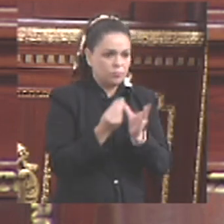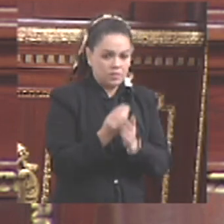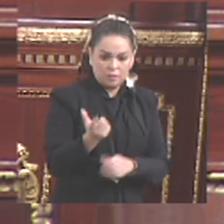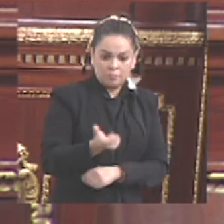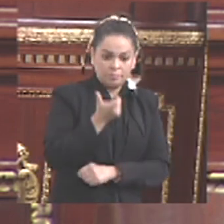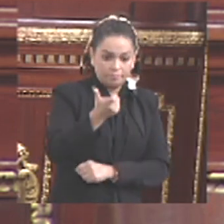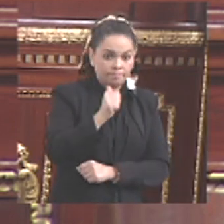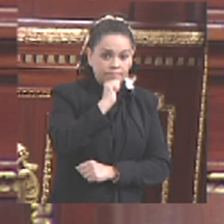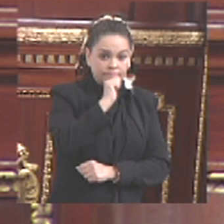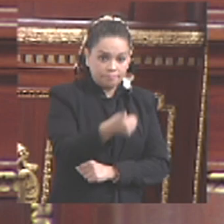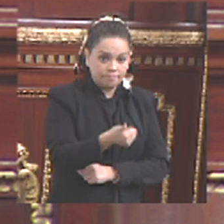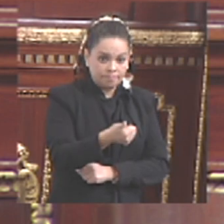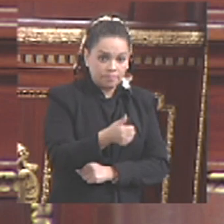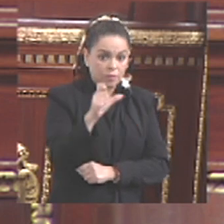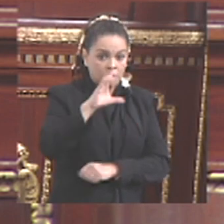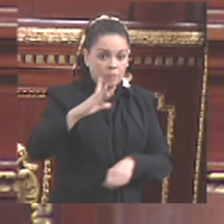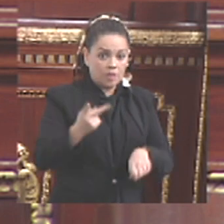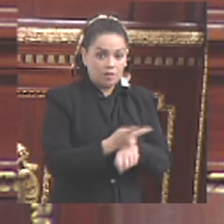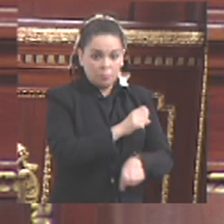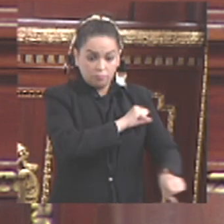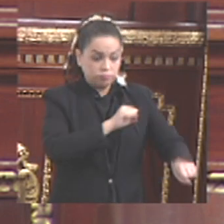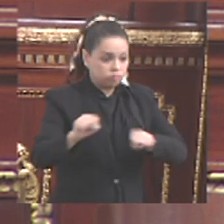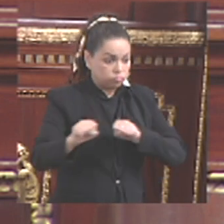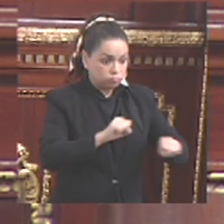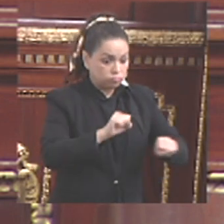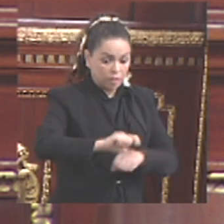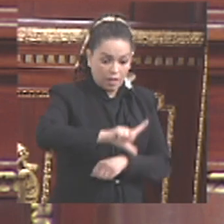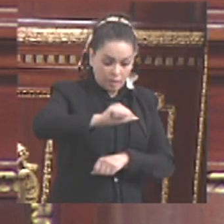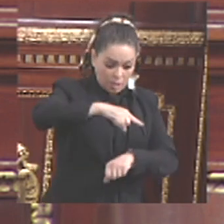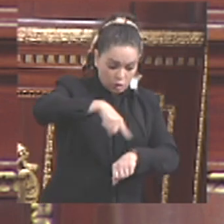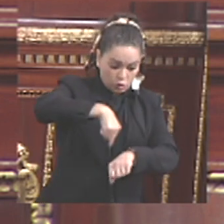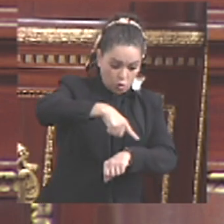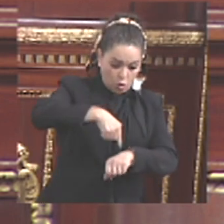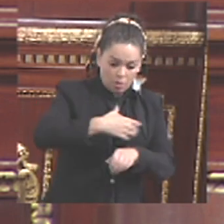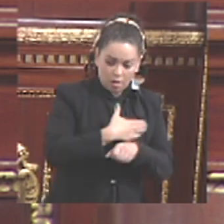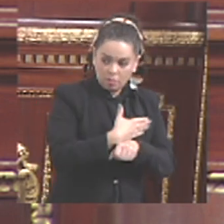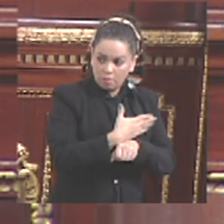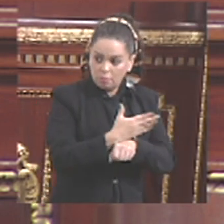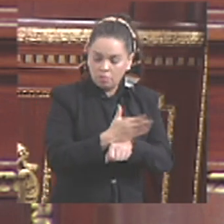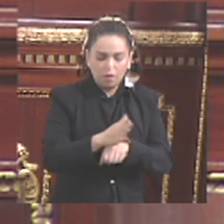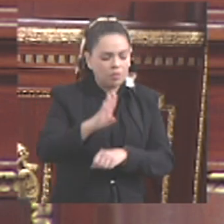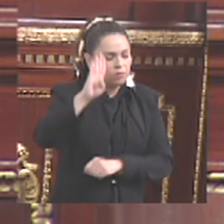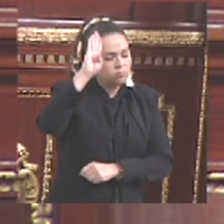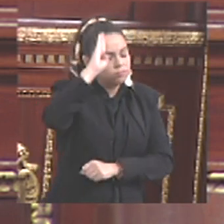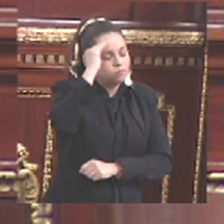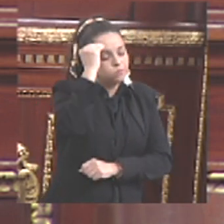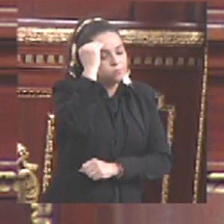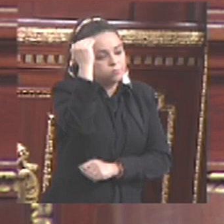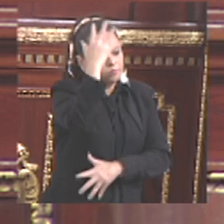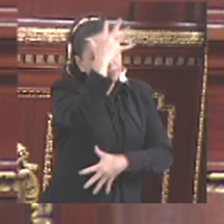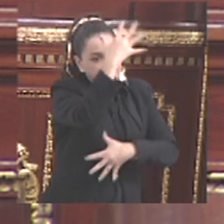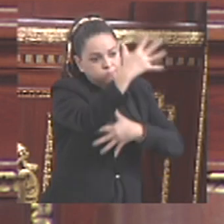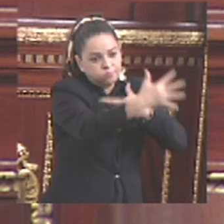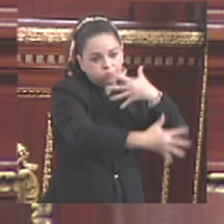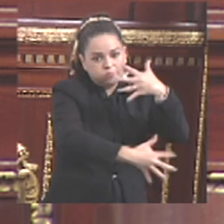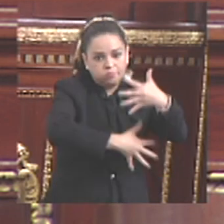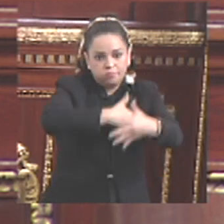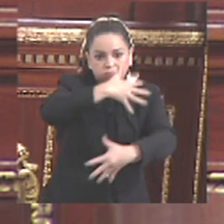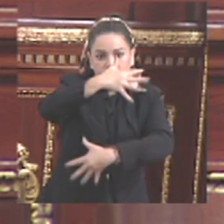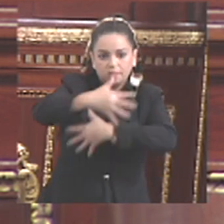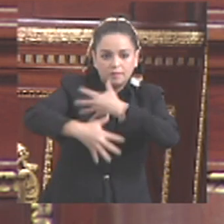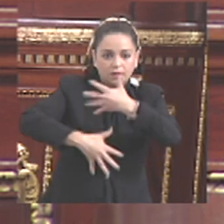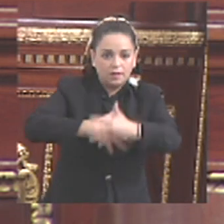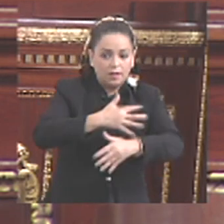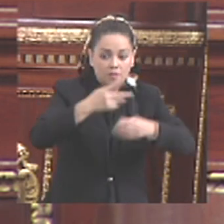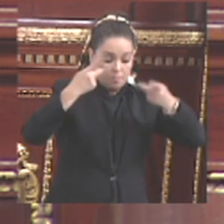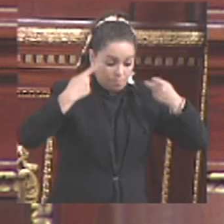vivido en las horas siguientes al sismo de ese año fue un caos que fue paliado por la Organización de la Sociedad Capitalina. Es por ello